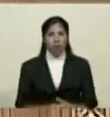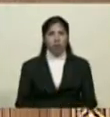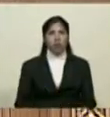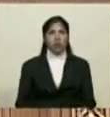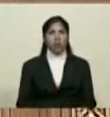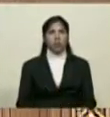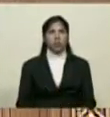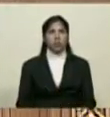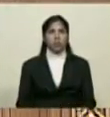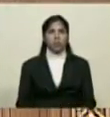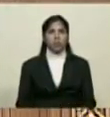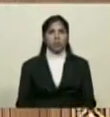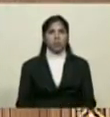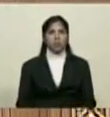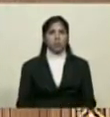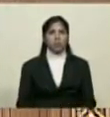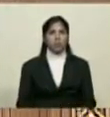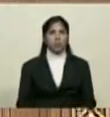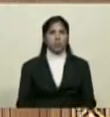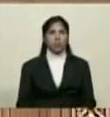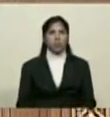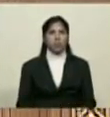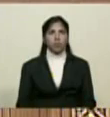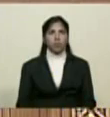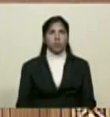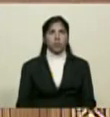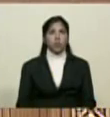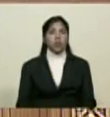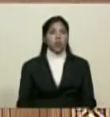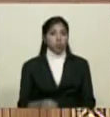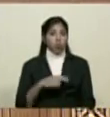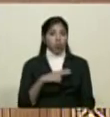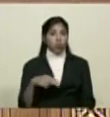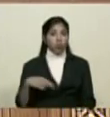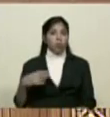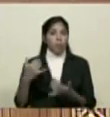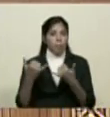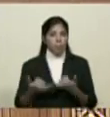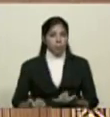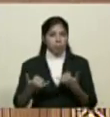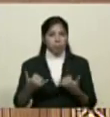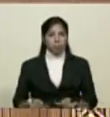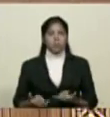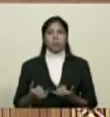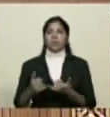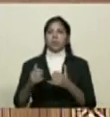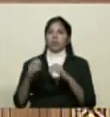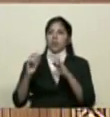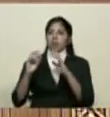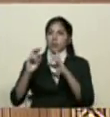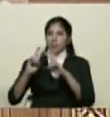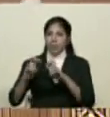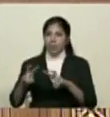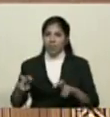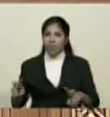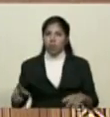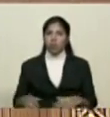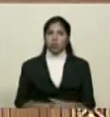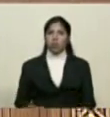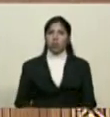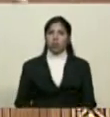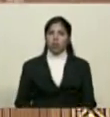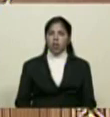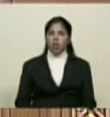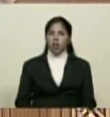de las empresas. Nosotros comenzamos ya unas pesquisas y el propio jefe de Estado, presidente Nicolás Maduro, hace unos días